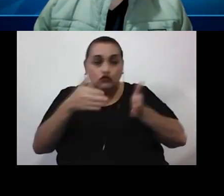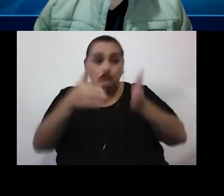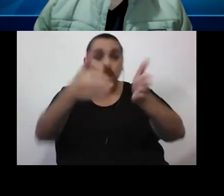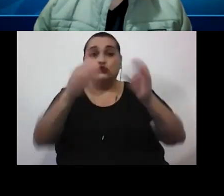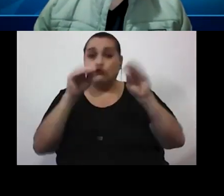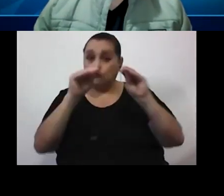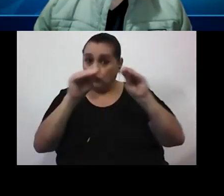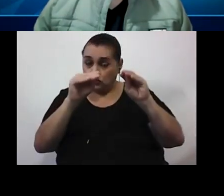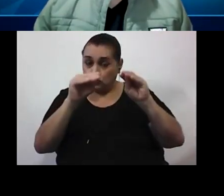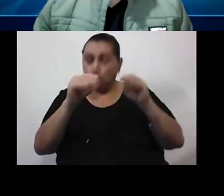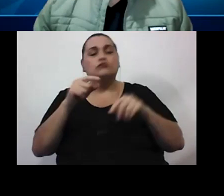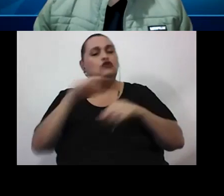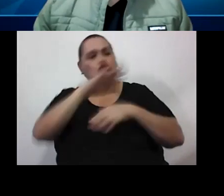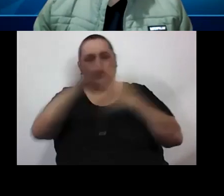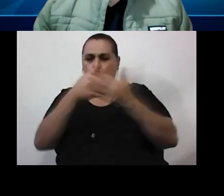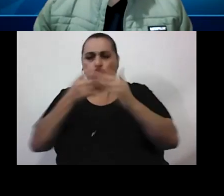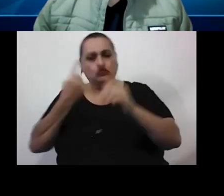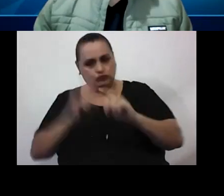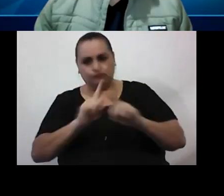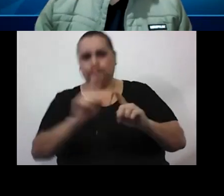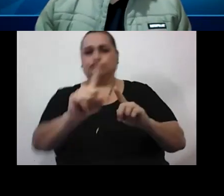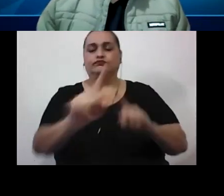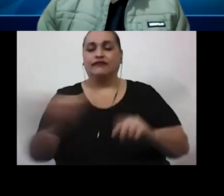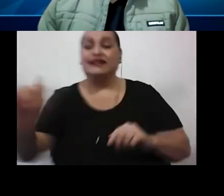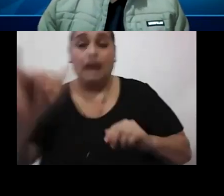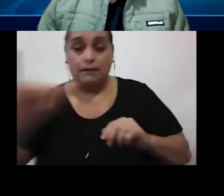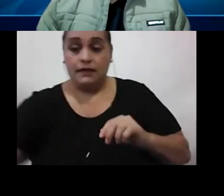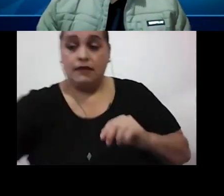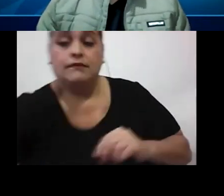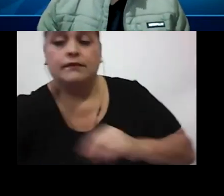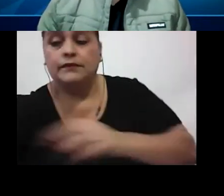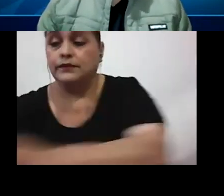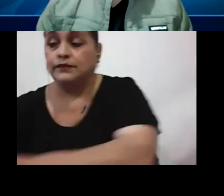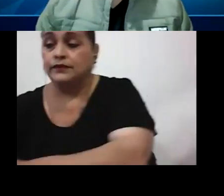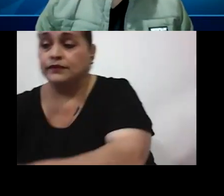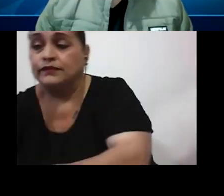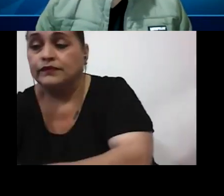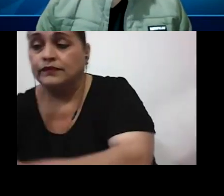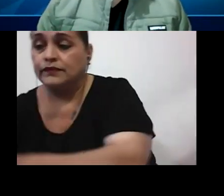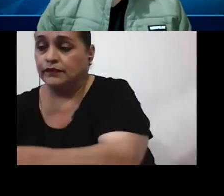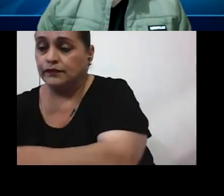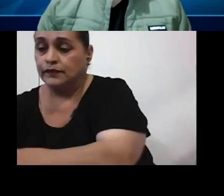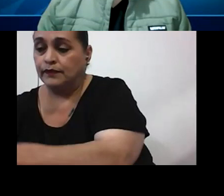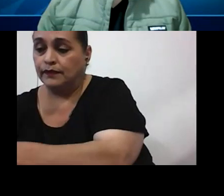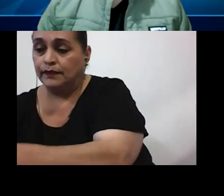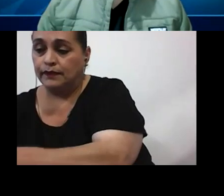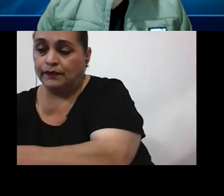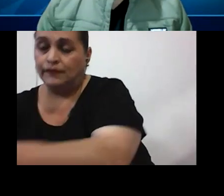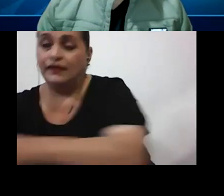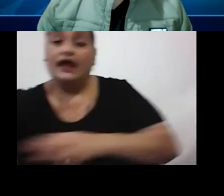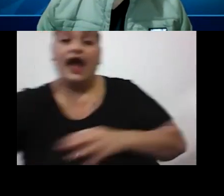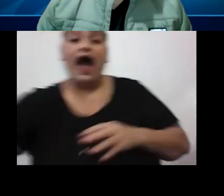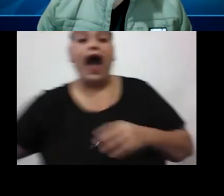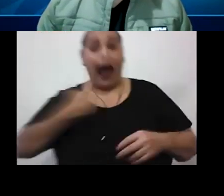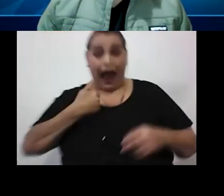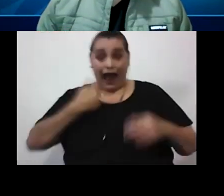estamos transitando. Hay centros educativos que se declaran 100% disciplina positiva. ¿Qué quiere